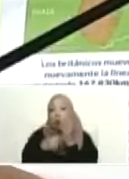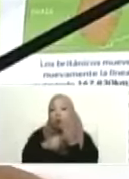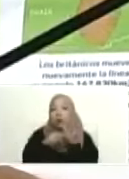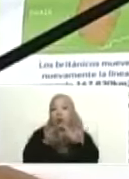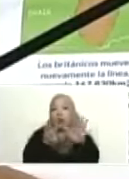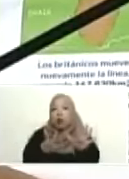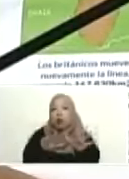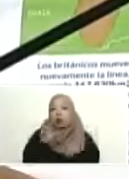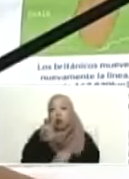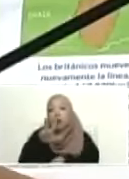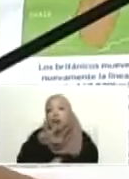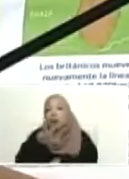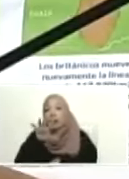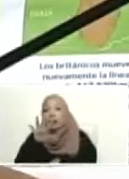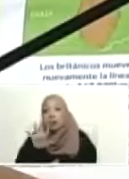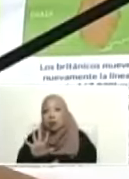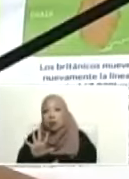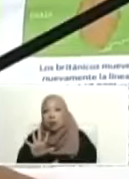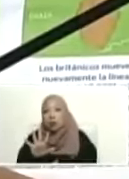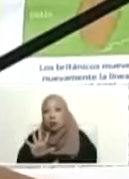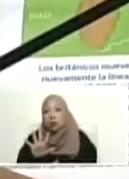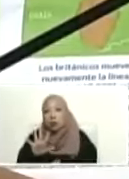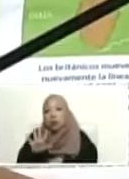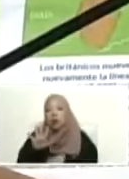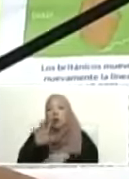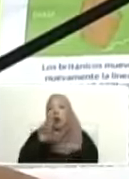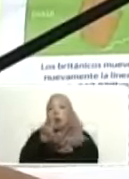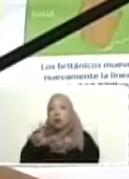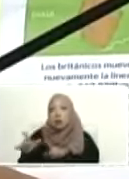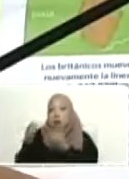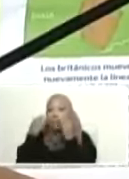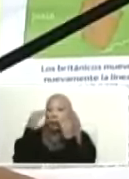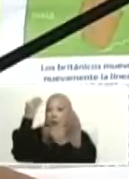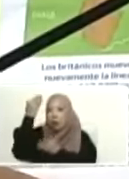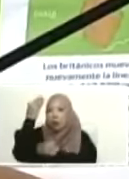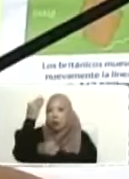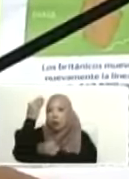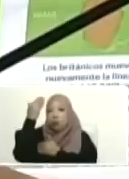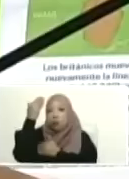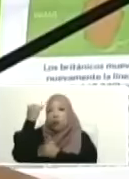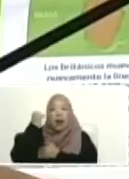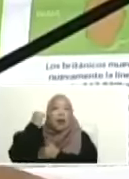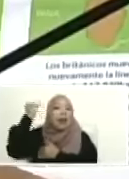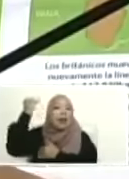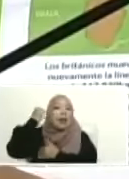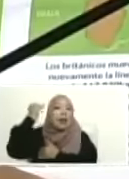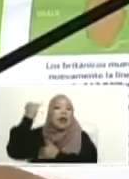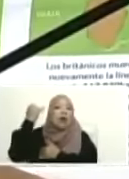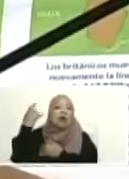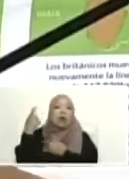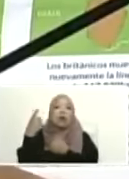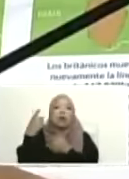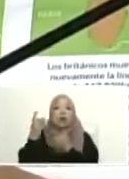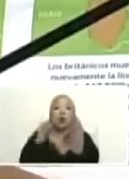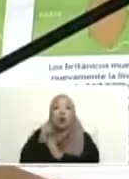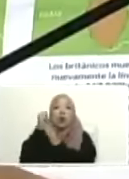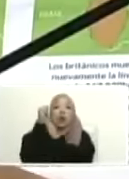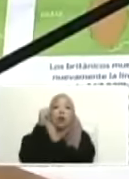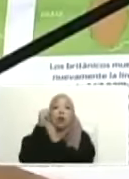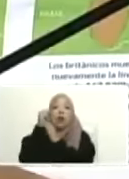1835, donde ya manifiestan la idea de lo que pudiéramos llamar una cabeza de